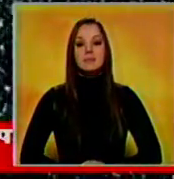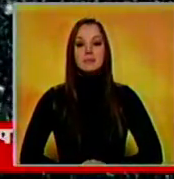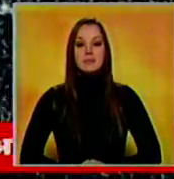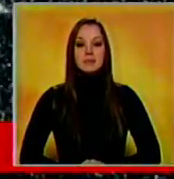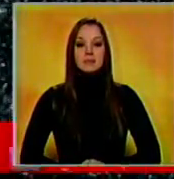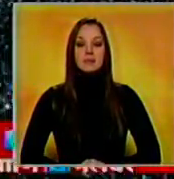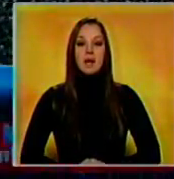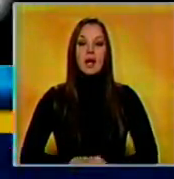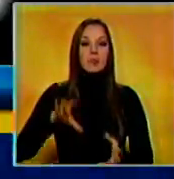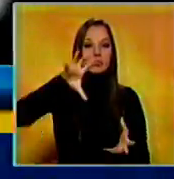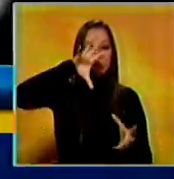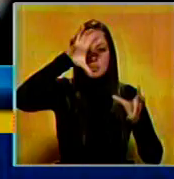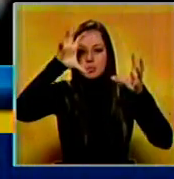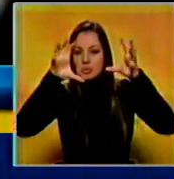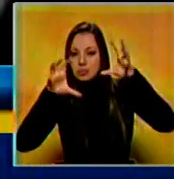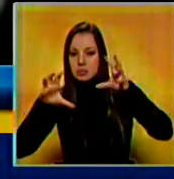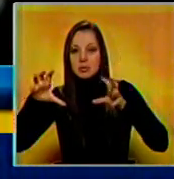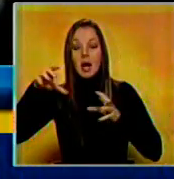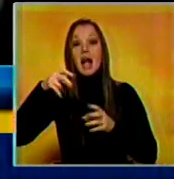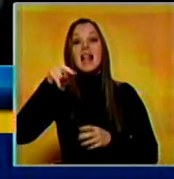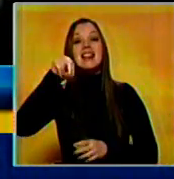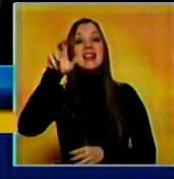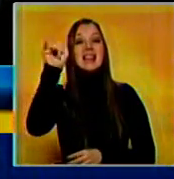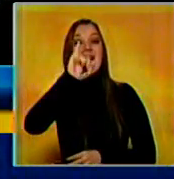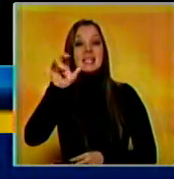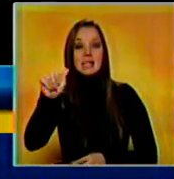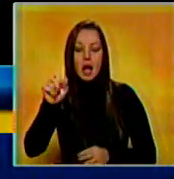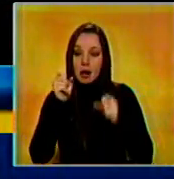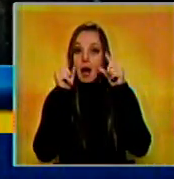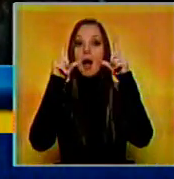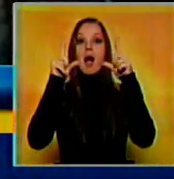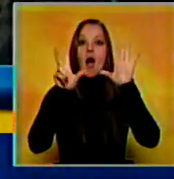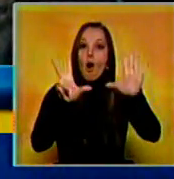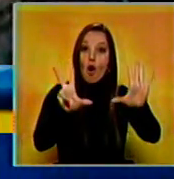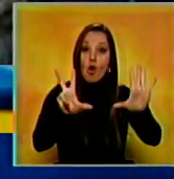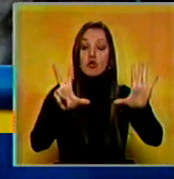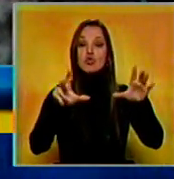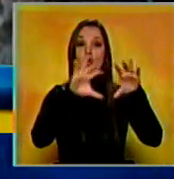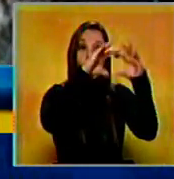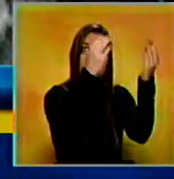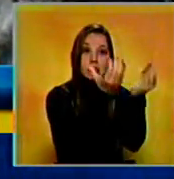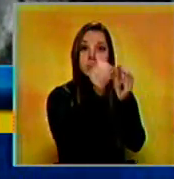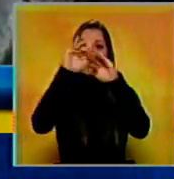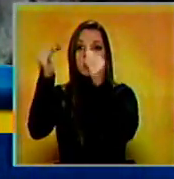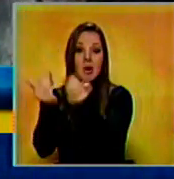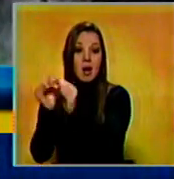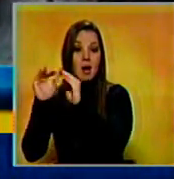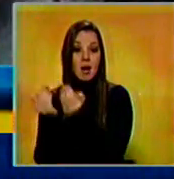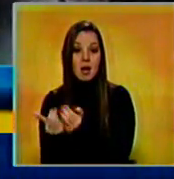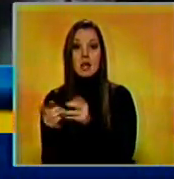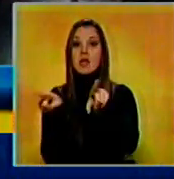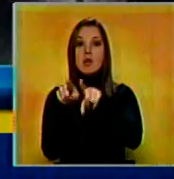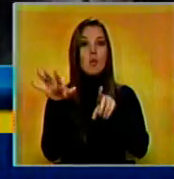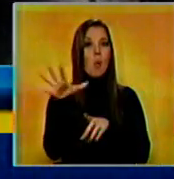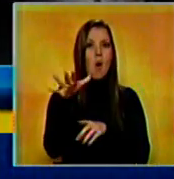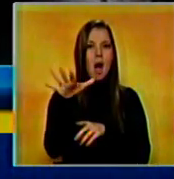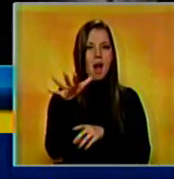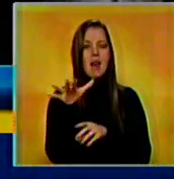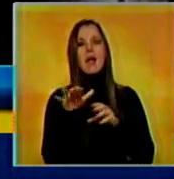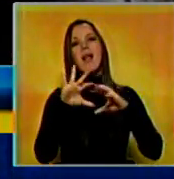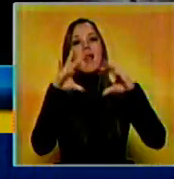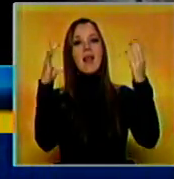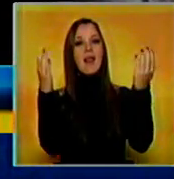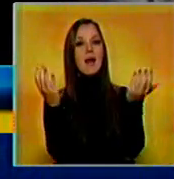astrónomos de la NASA anunciaron el descubrimiento de ocho planetas con características similares a la tierra los científicos afirmaron que los